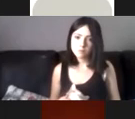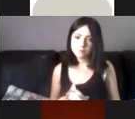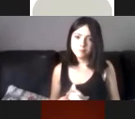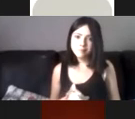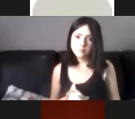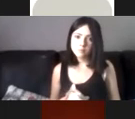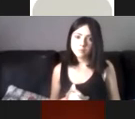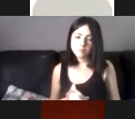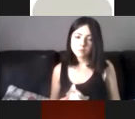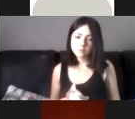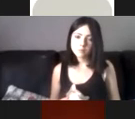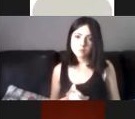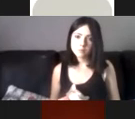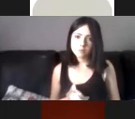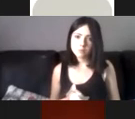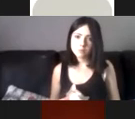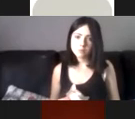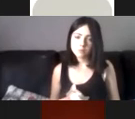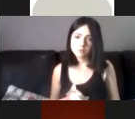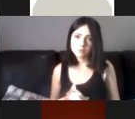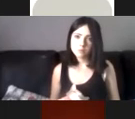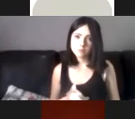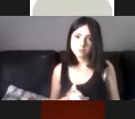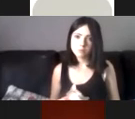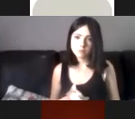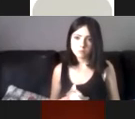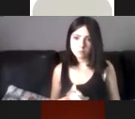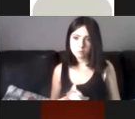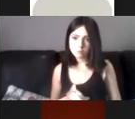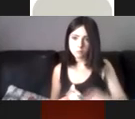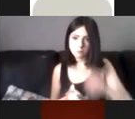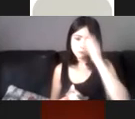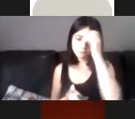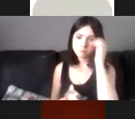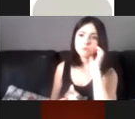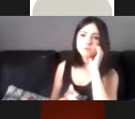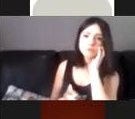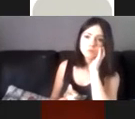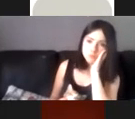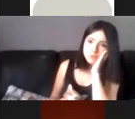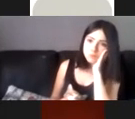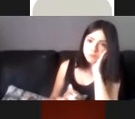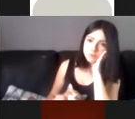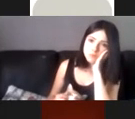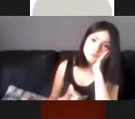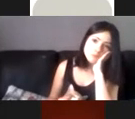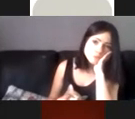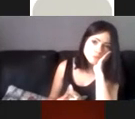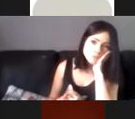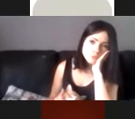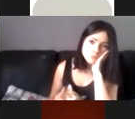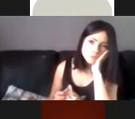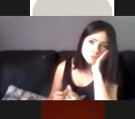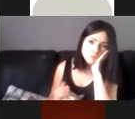ya que es la comunicación, ¿cierto?, entre cuáles son los factores, cuáles son los participantes de la